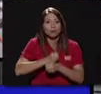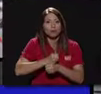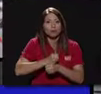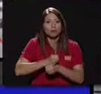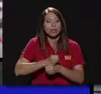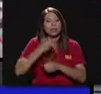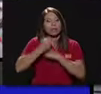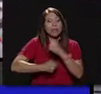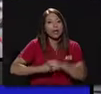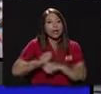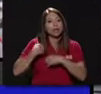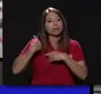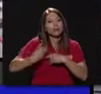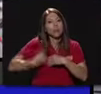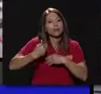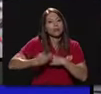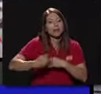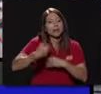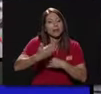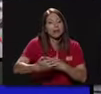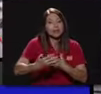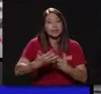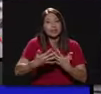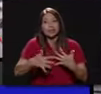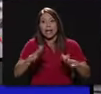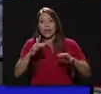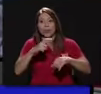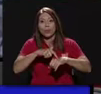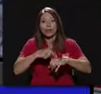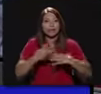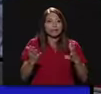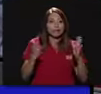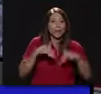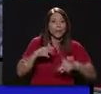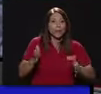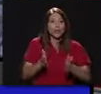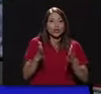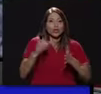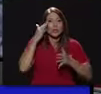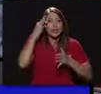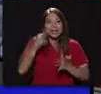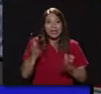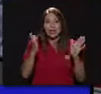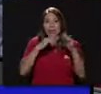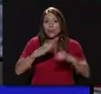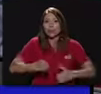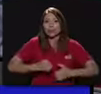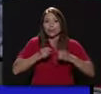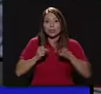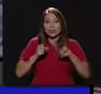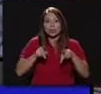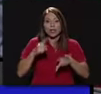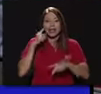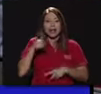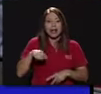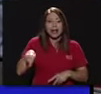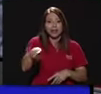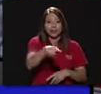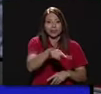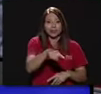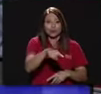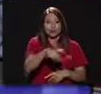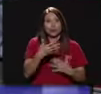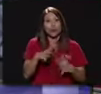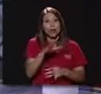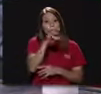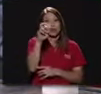que pasan los años y, como ustedes decían, llegan a un punto de desmotivación porque creen que no existe oportunidades para ellos, cuando